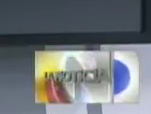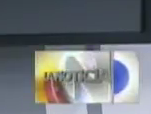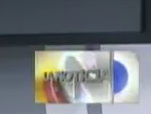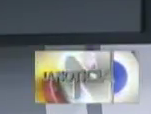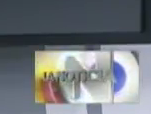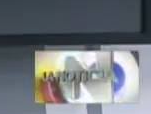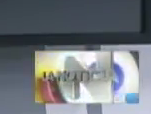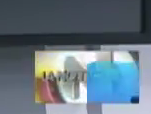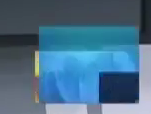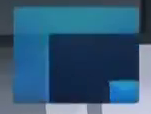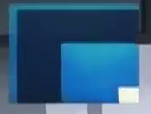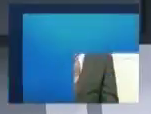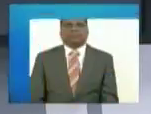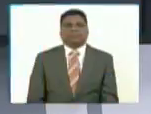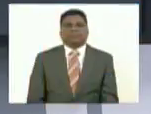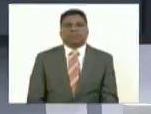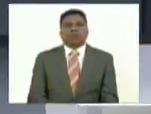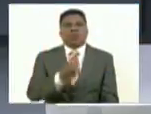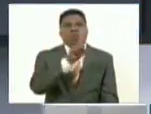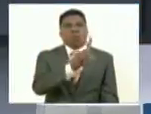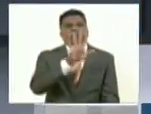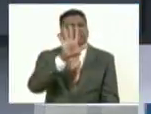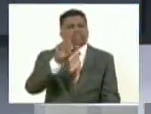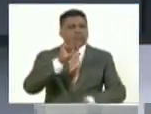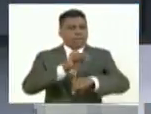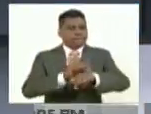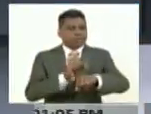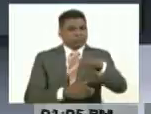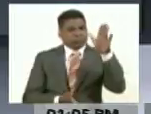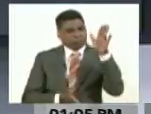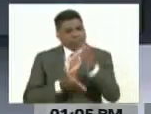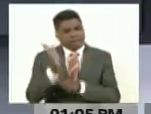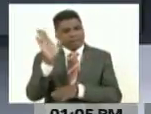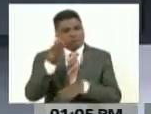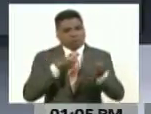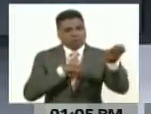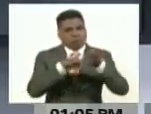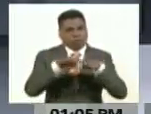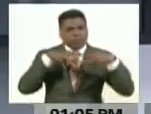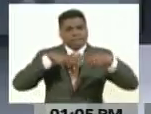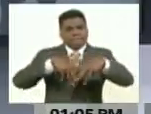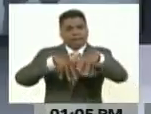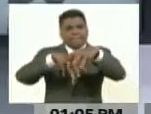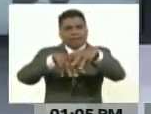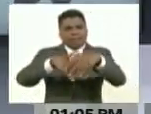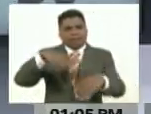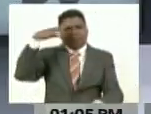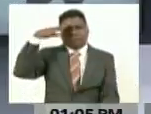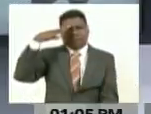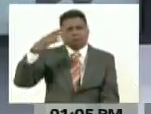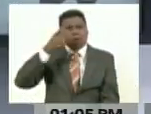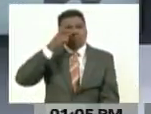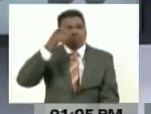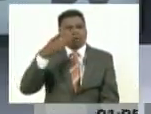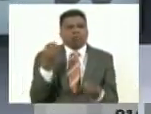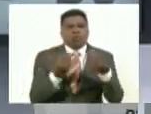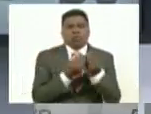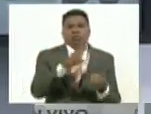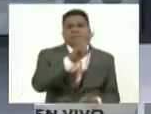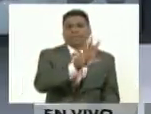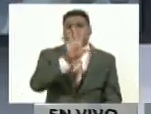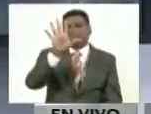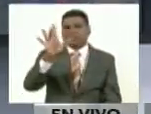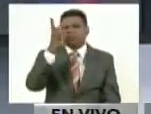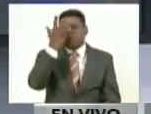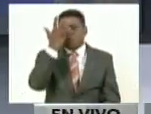5 minutos de la tarde. A esta hora nos trasladamos nuevamente a Trujillo, donde se desarrolla este desfile cívico-militar para conmemorar los 25 años del 4 de